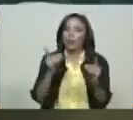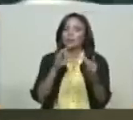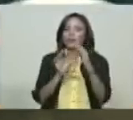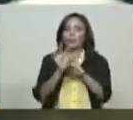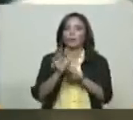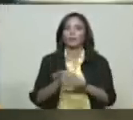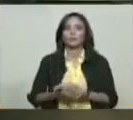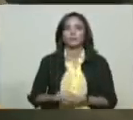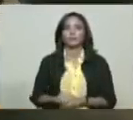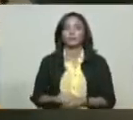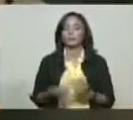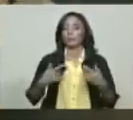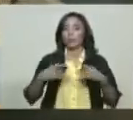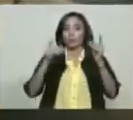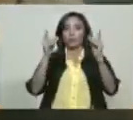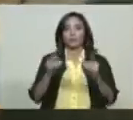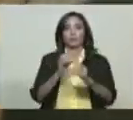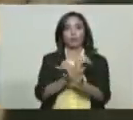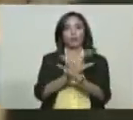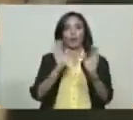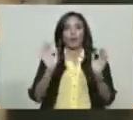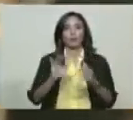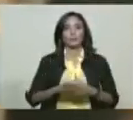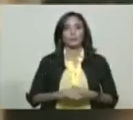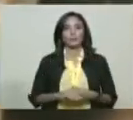Ustedes han tomado una decisión